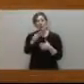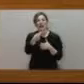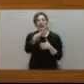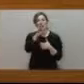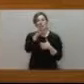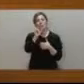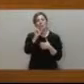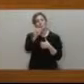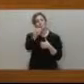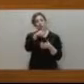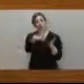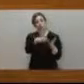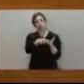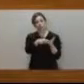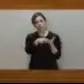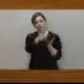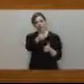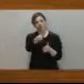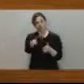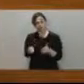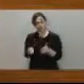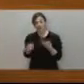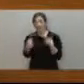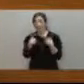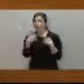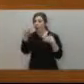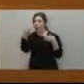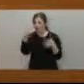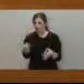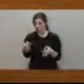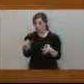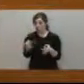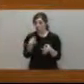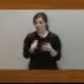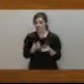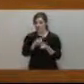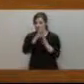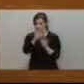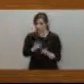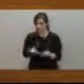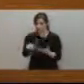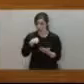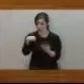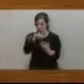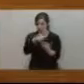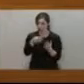dedo. Pero mire, le puedo asegurar que yo que he leído esos informes con detenimiento,